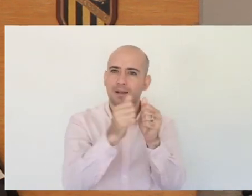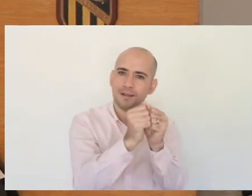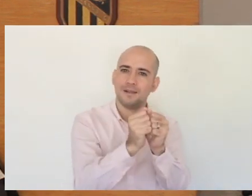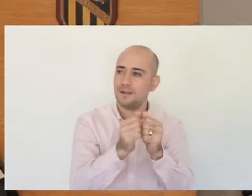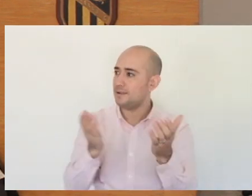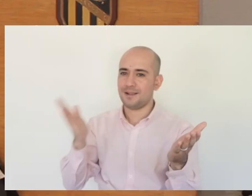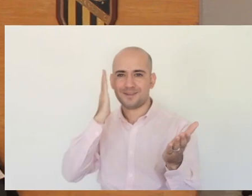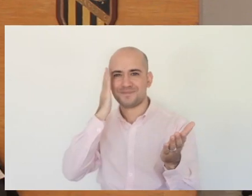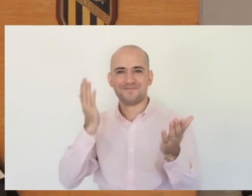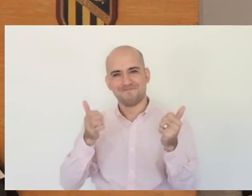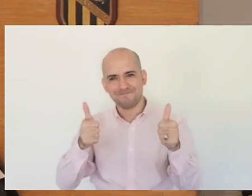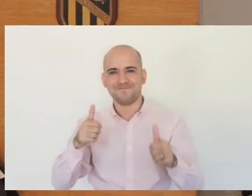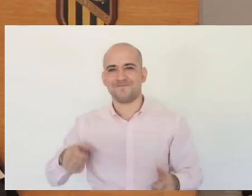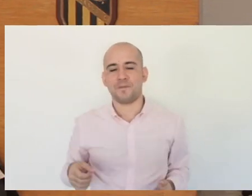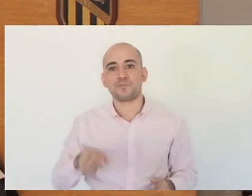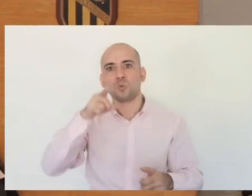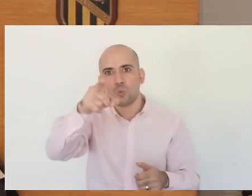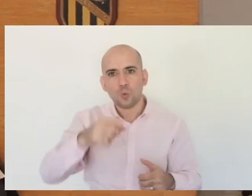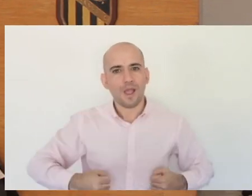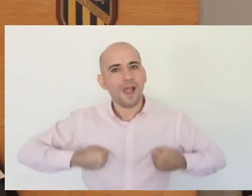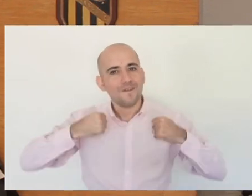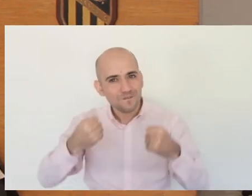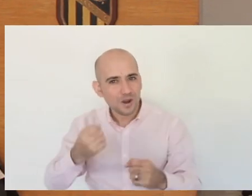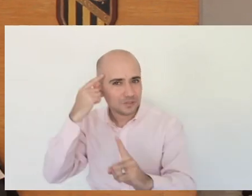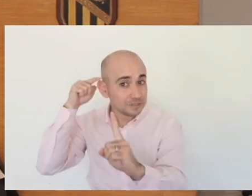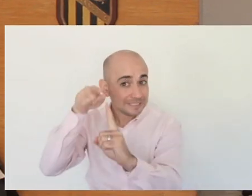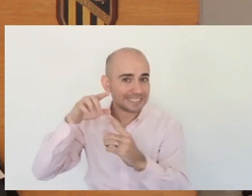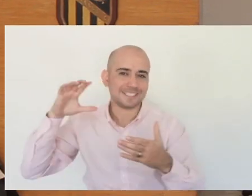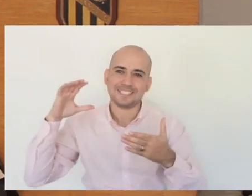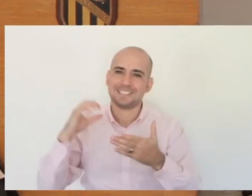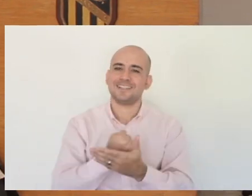es tener siempre presente que depende de nosotros mismos conseguir nuestros anhelos.